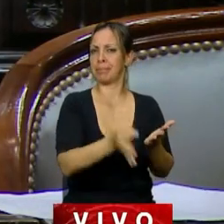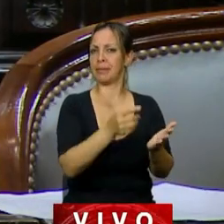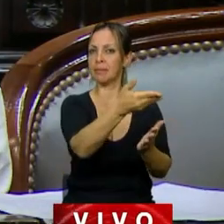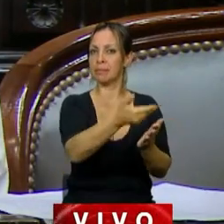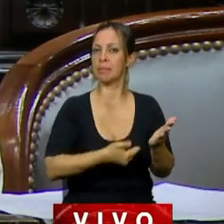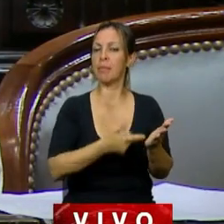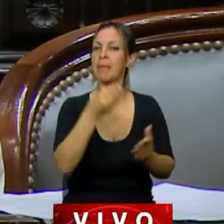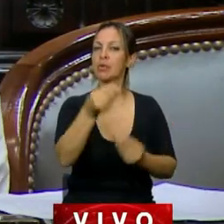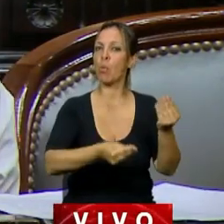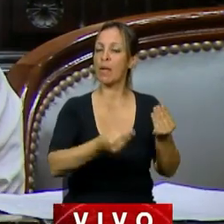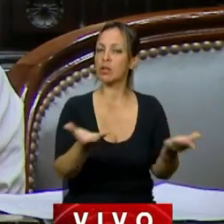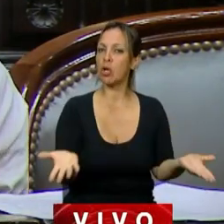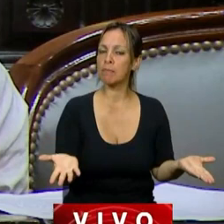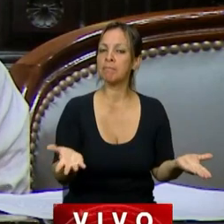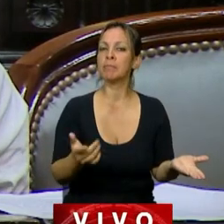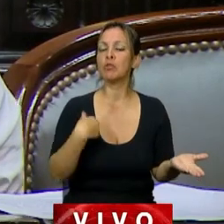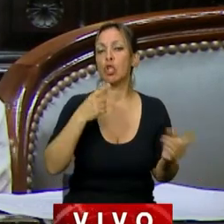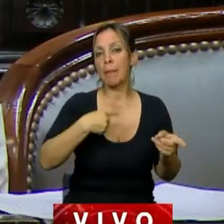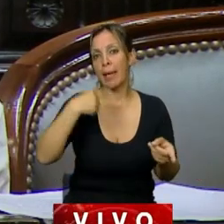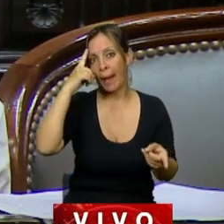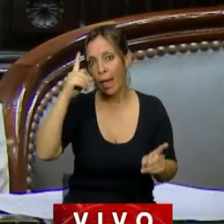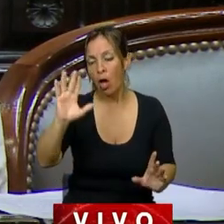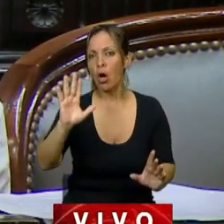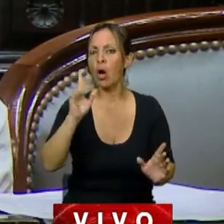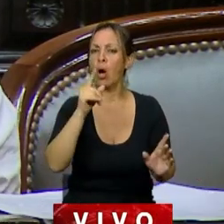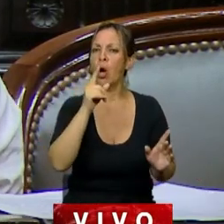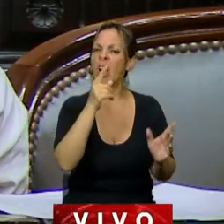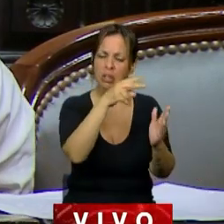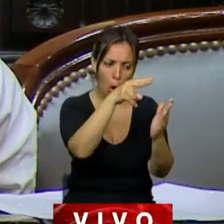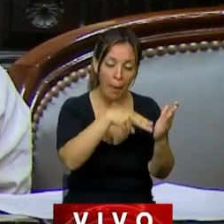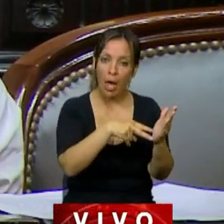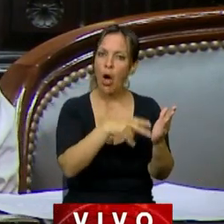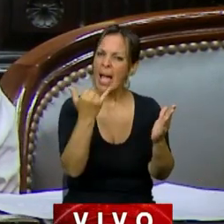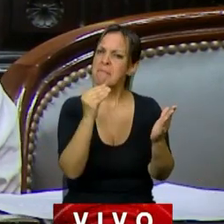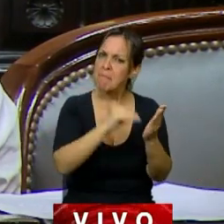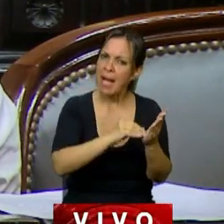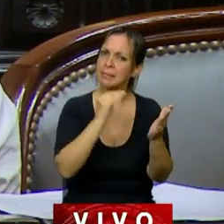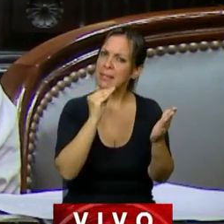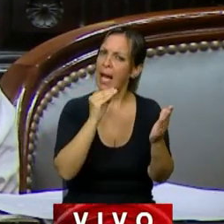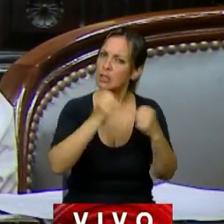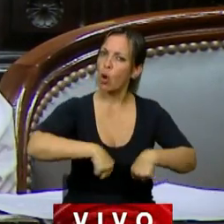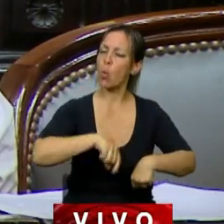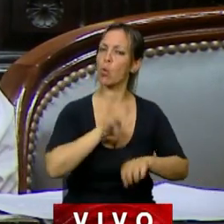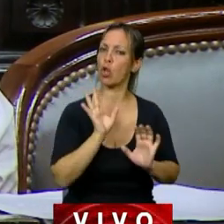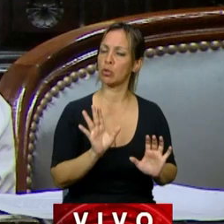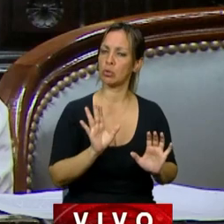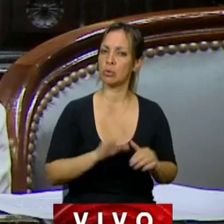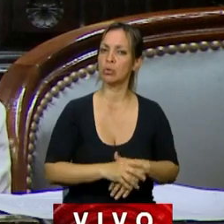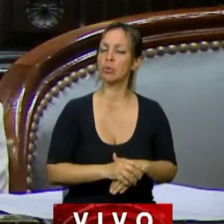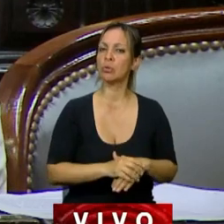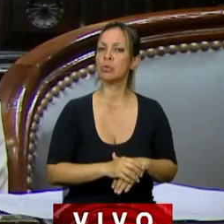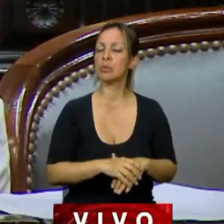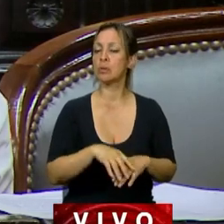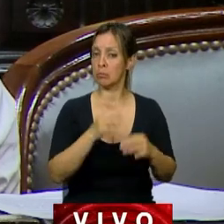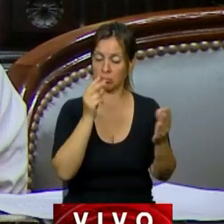presupuesto. Pero creo también que arroja cosas más gravosas y que